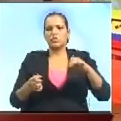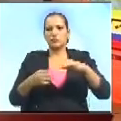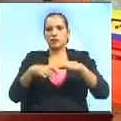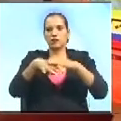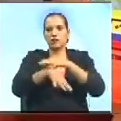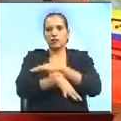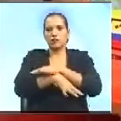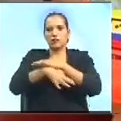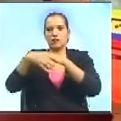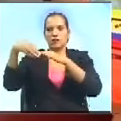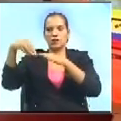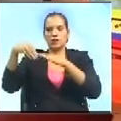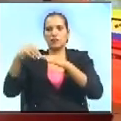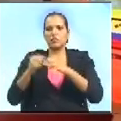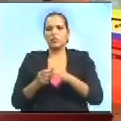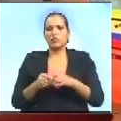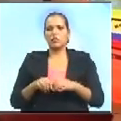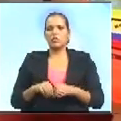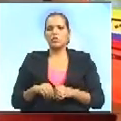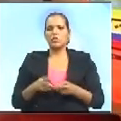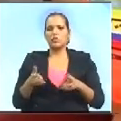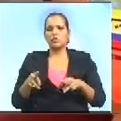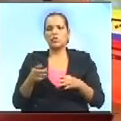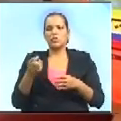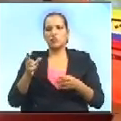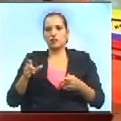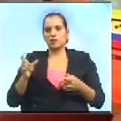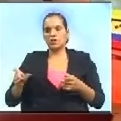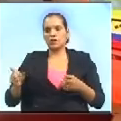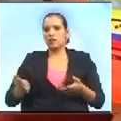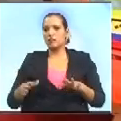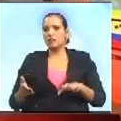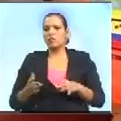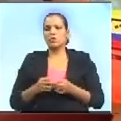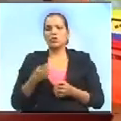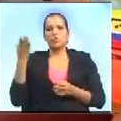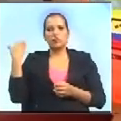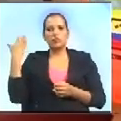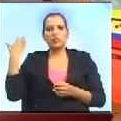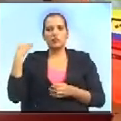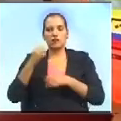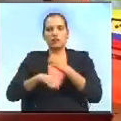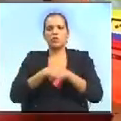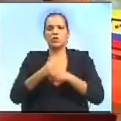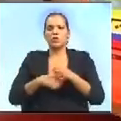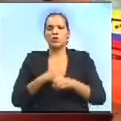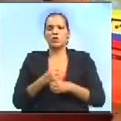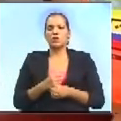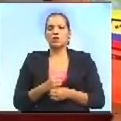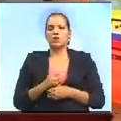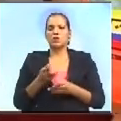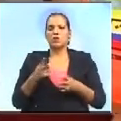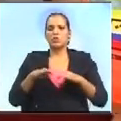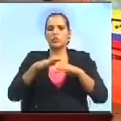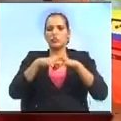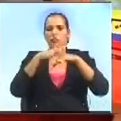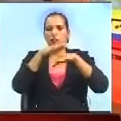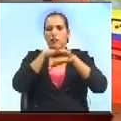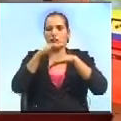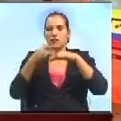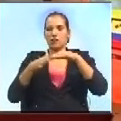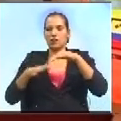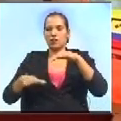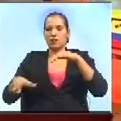donde existieron fallecidos. También tenemos deslizamientos en barrios como el sector de barrio 13 de